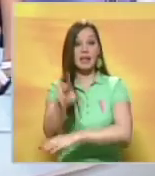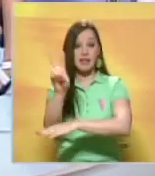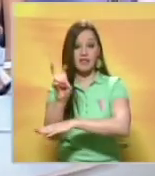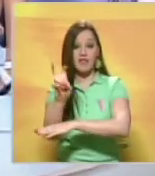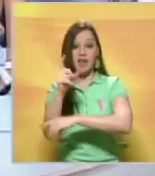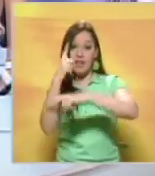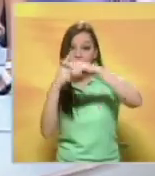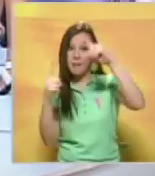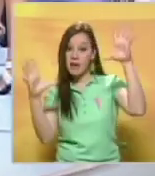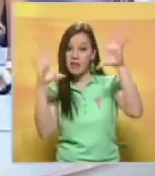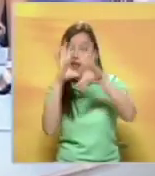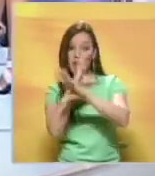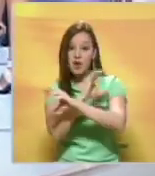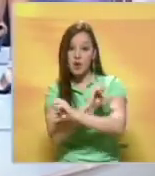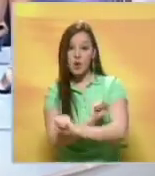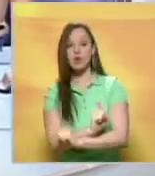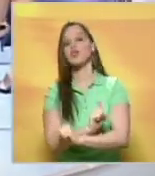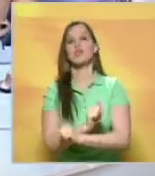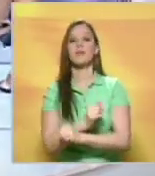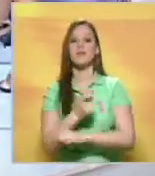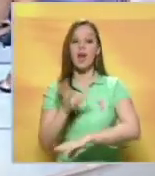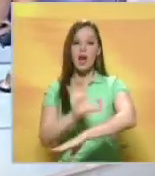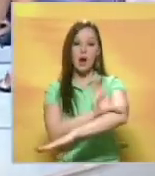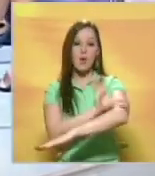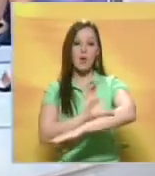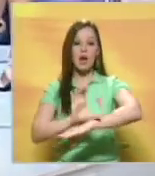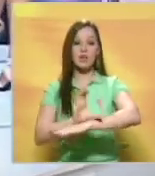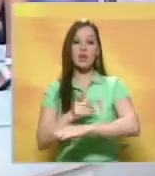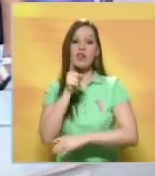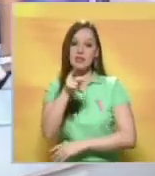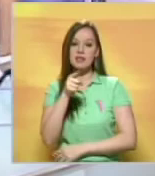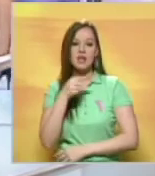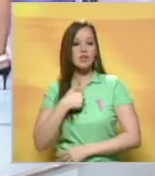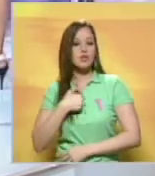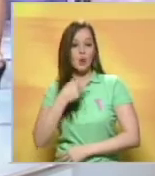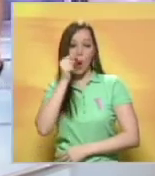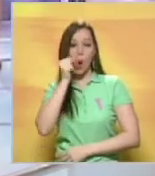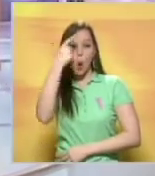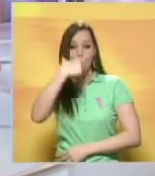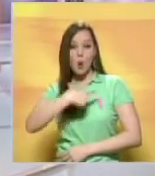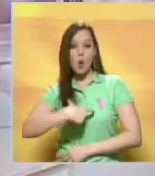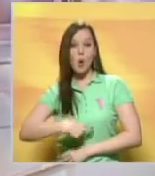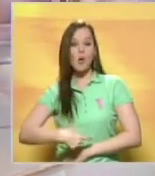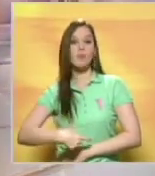la medianoche. Que soy el hombre que hoy se adueñó de ti.